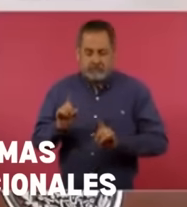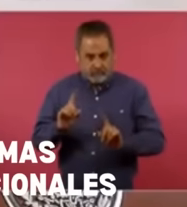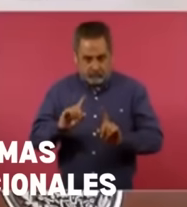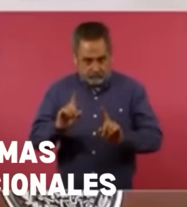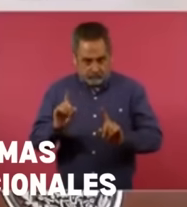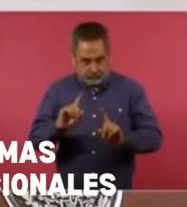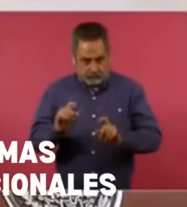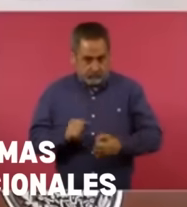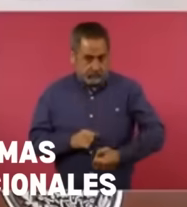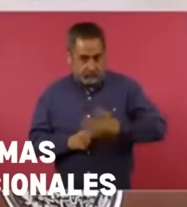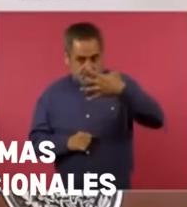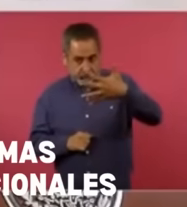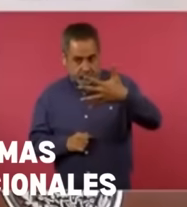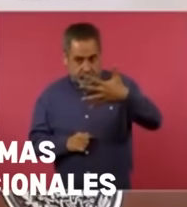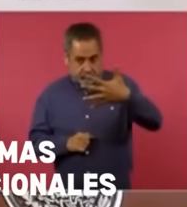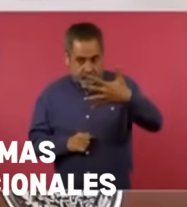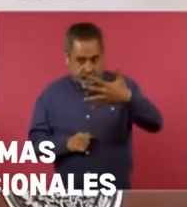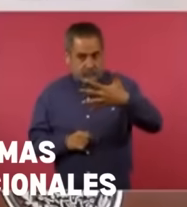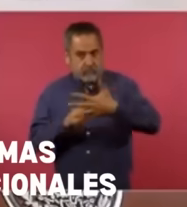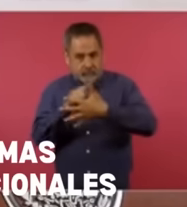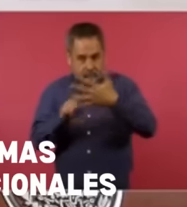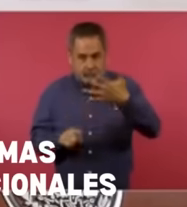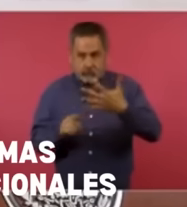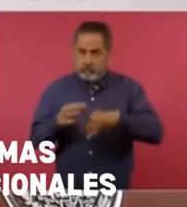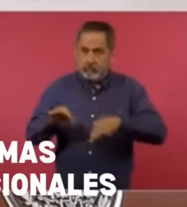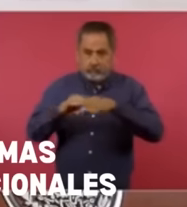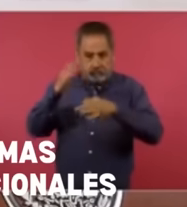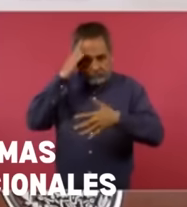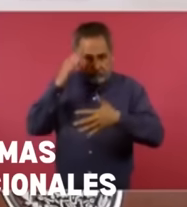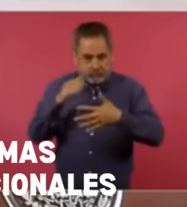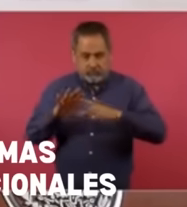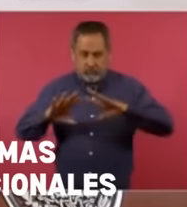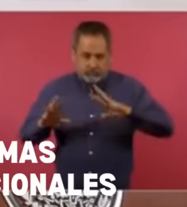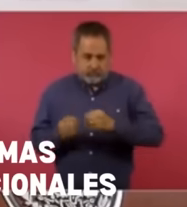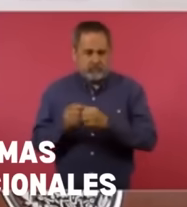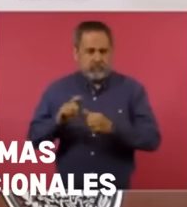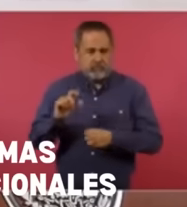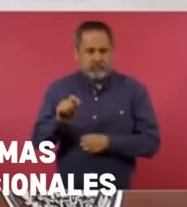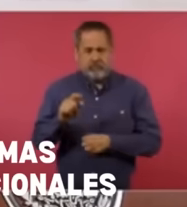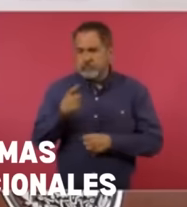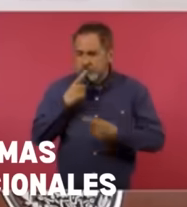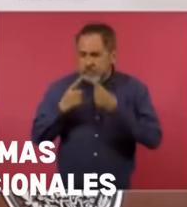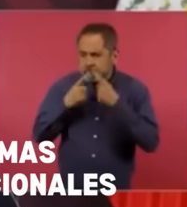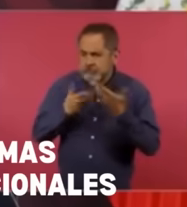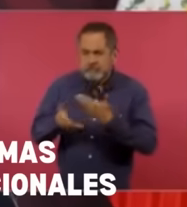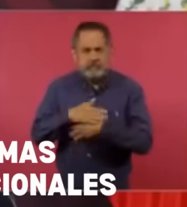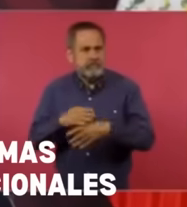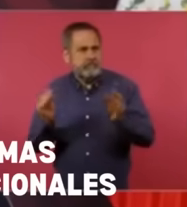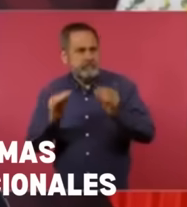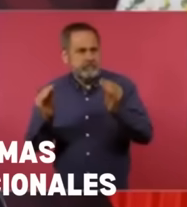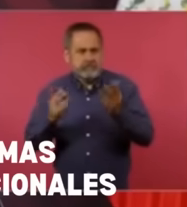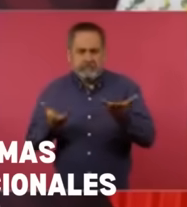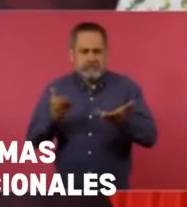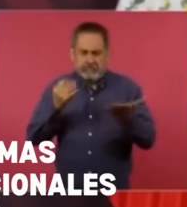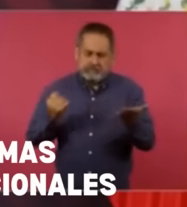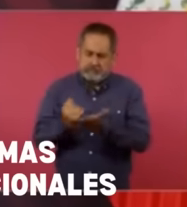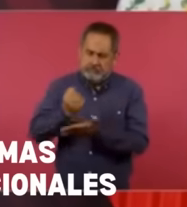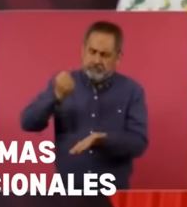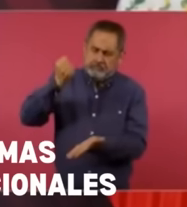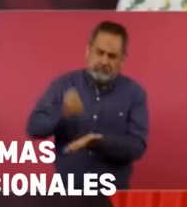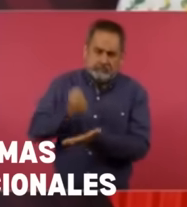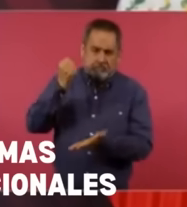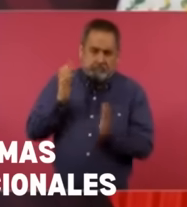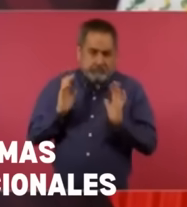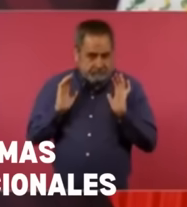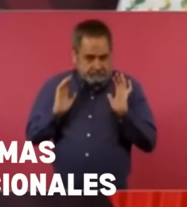este analicen discutan y en su caso se aprueban en el congreso eh pero para